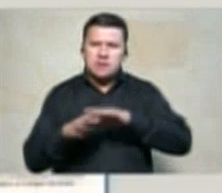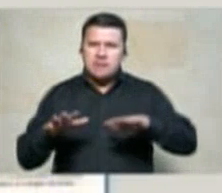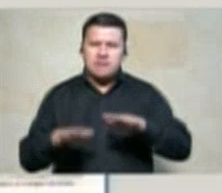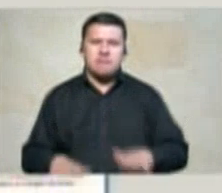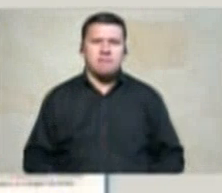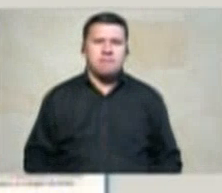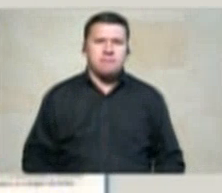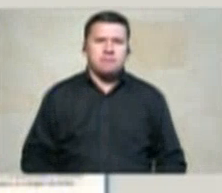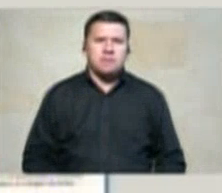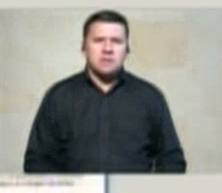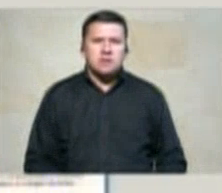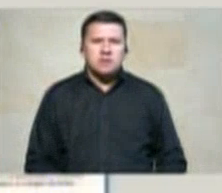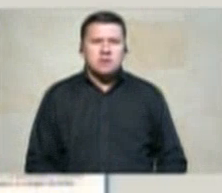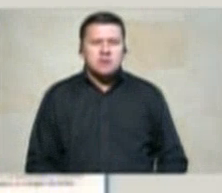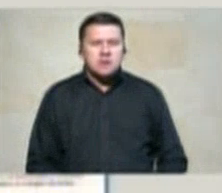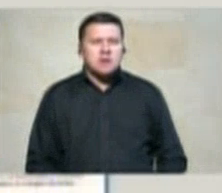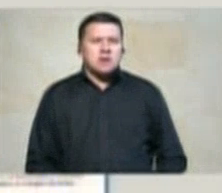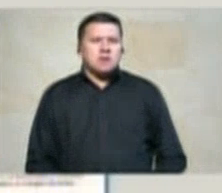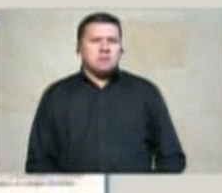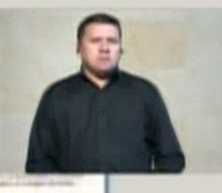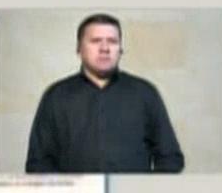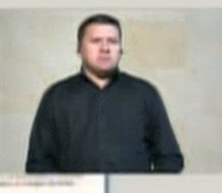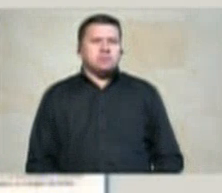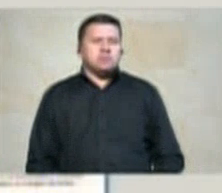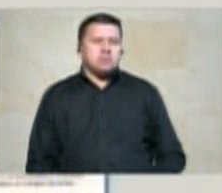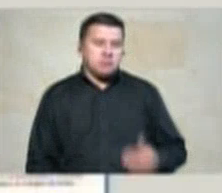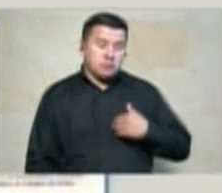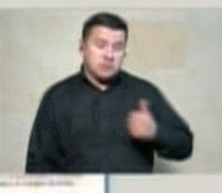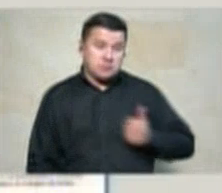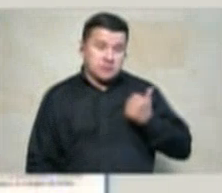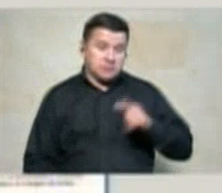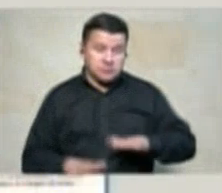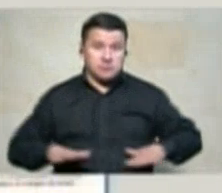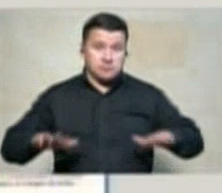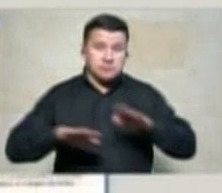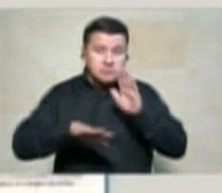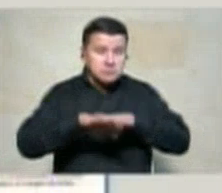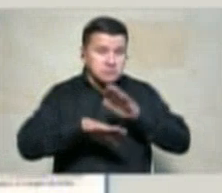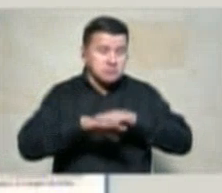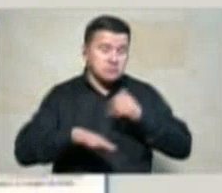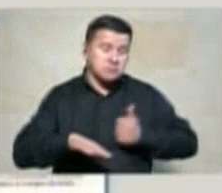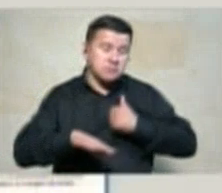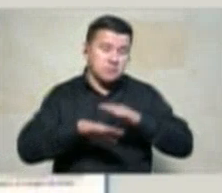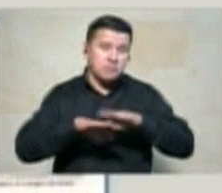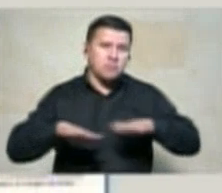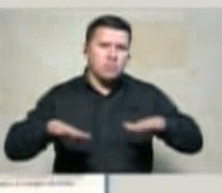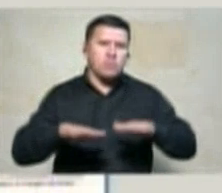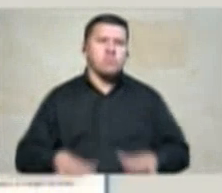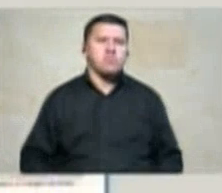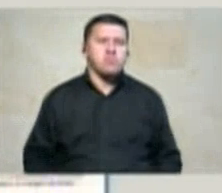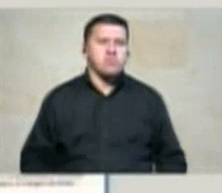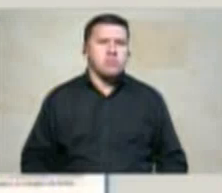restitución. Tenemos un caso, y yo aprovecho este espacio para comentarlo,